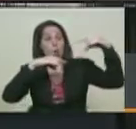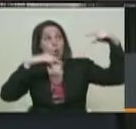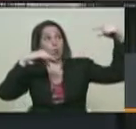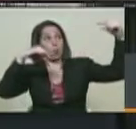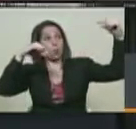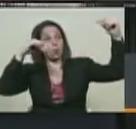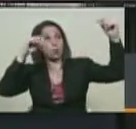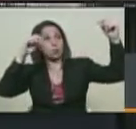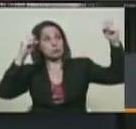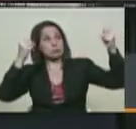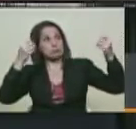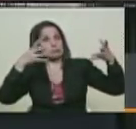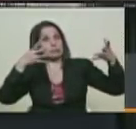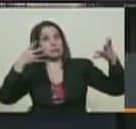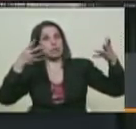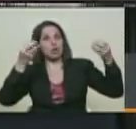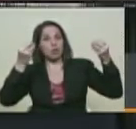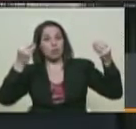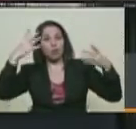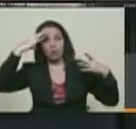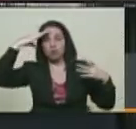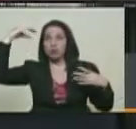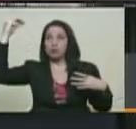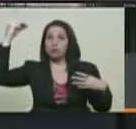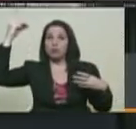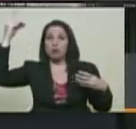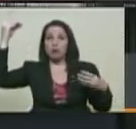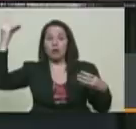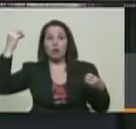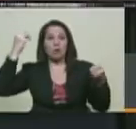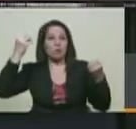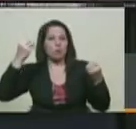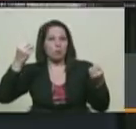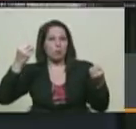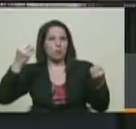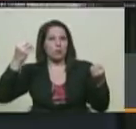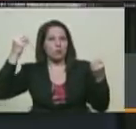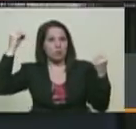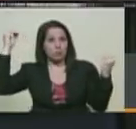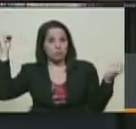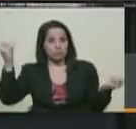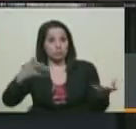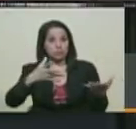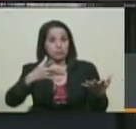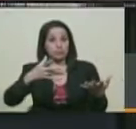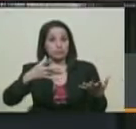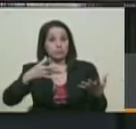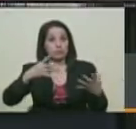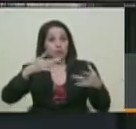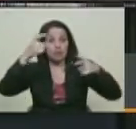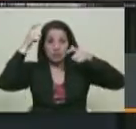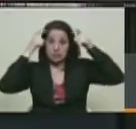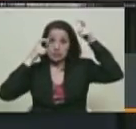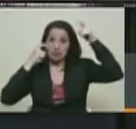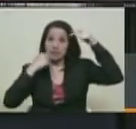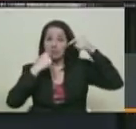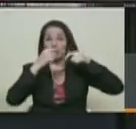superluna. ¿Fue una señal de quién? ¡Pleno! lleno como la luna llena,